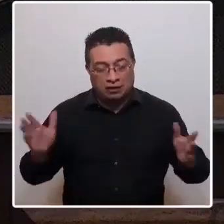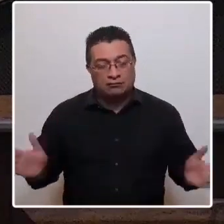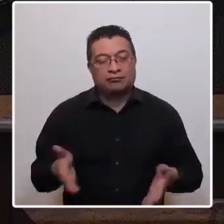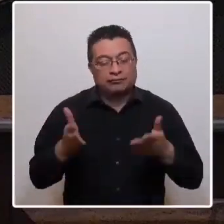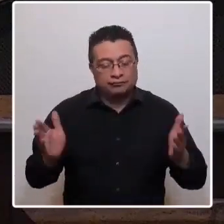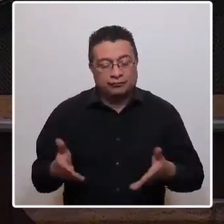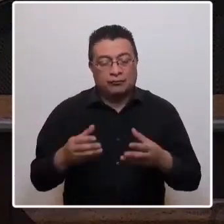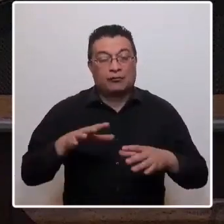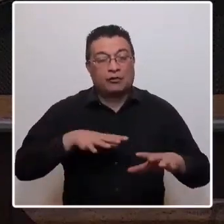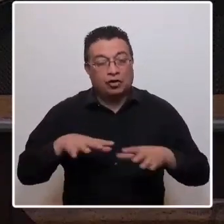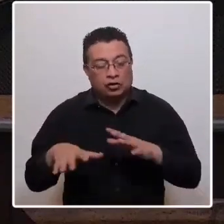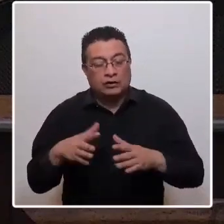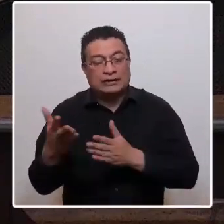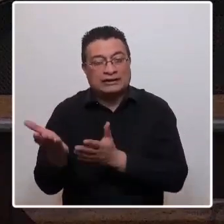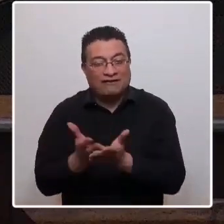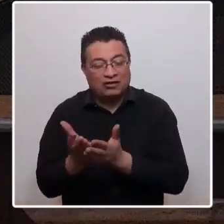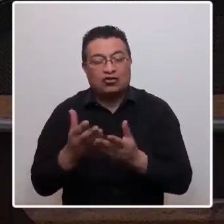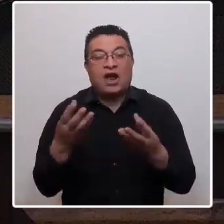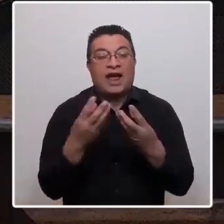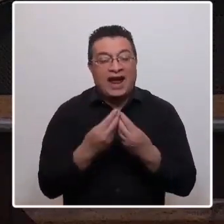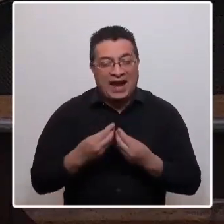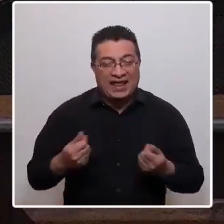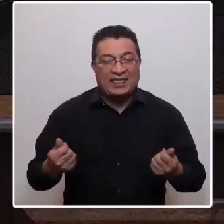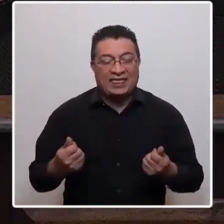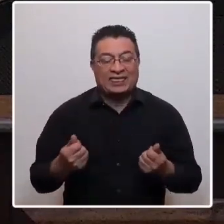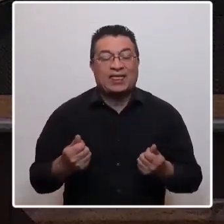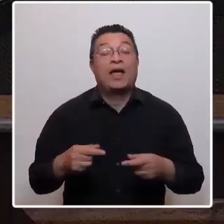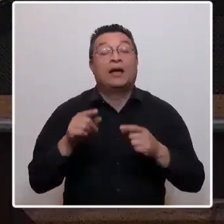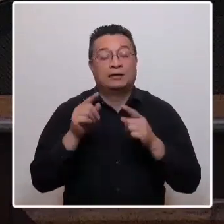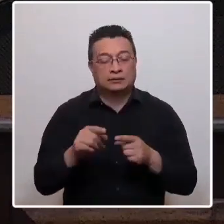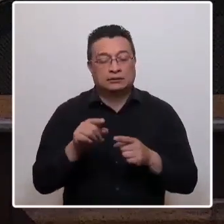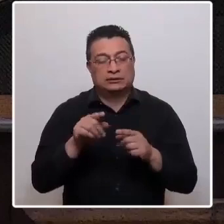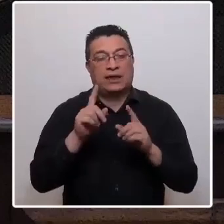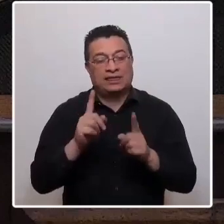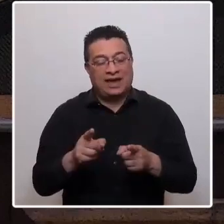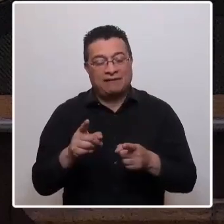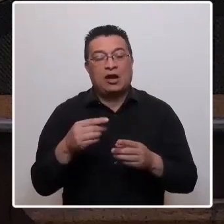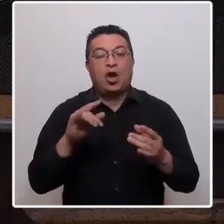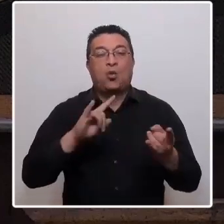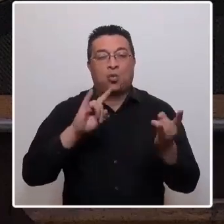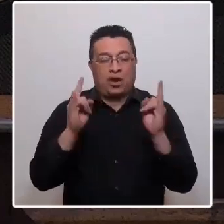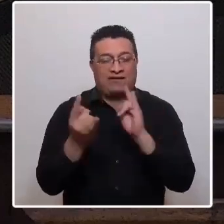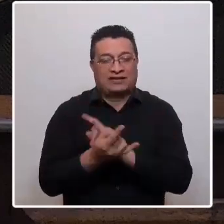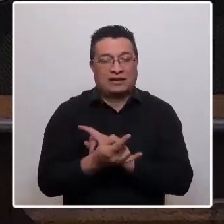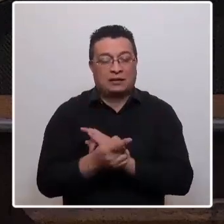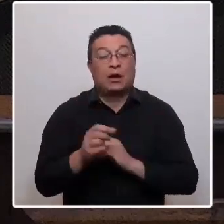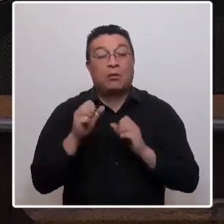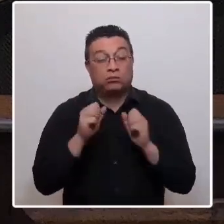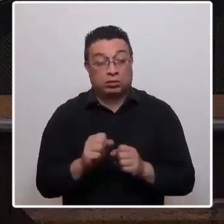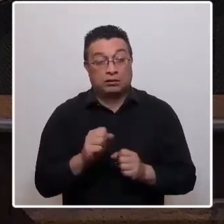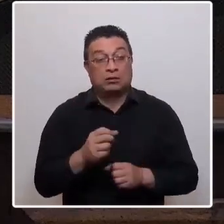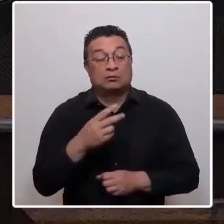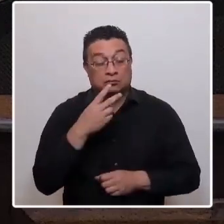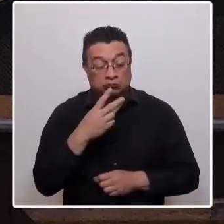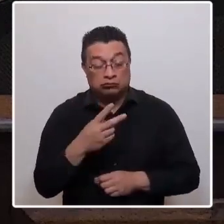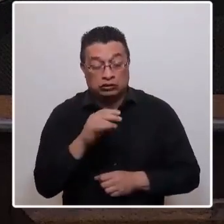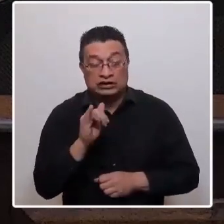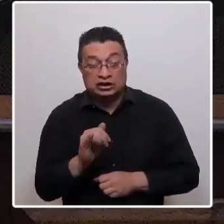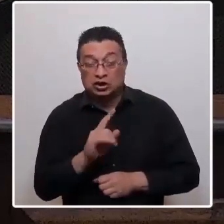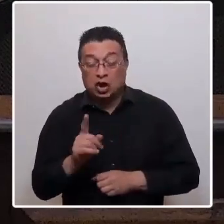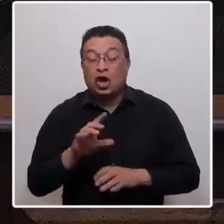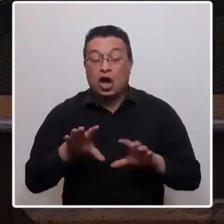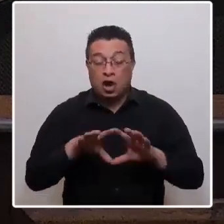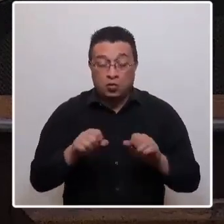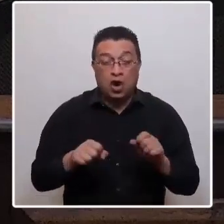y servicios de calidad y se señala que estos deben ser universales. Uno podrá decir, legítimamente o no, estar de acuerdo en